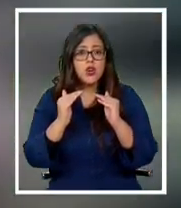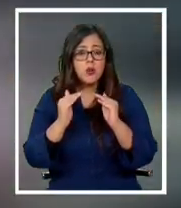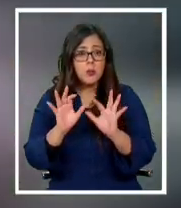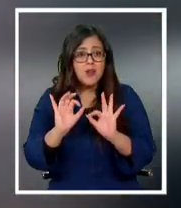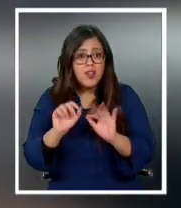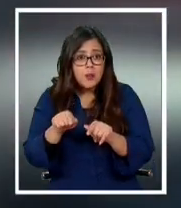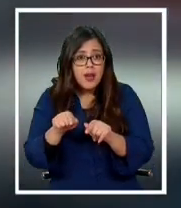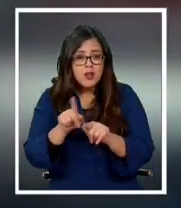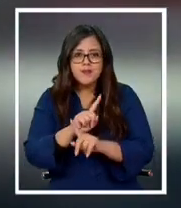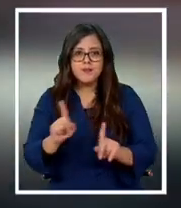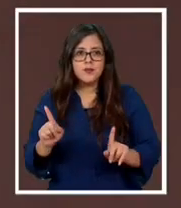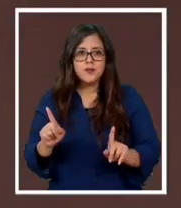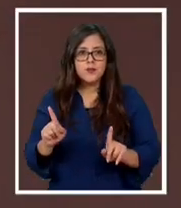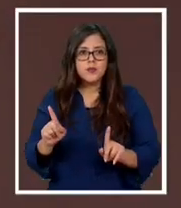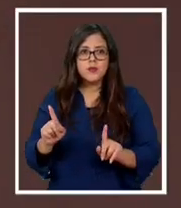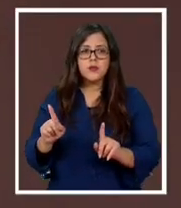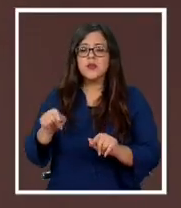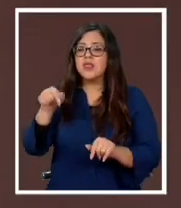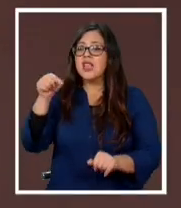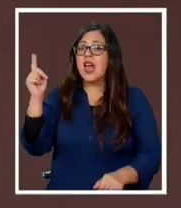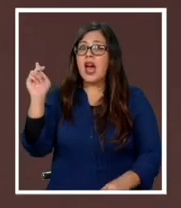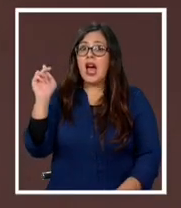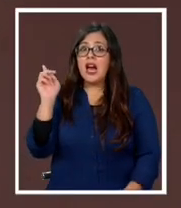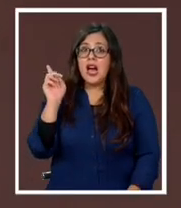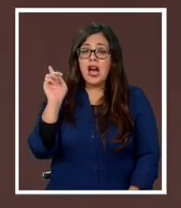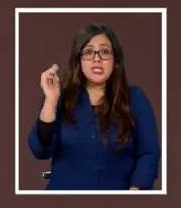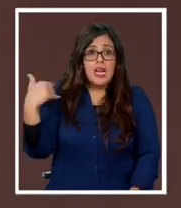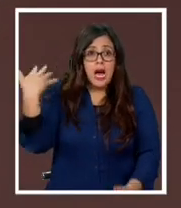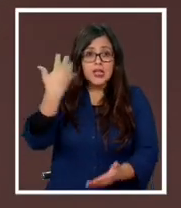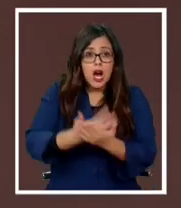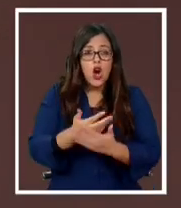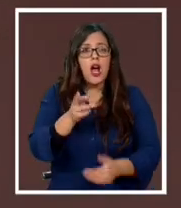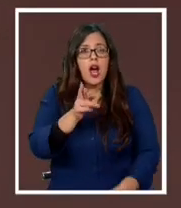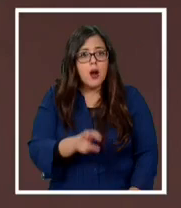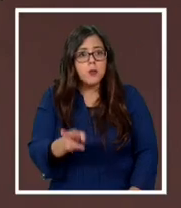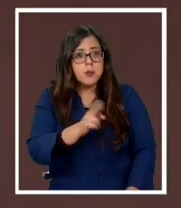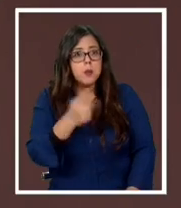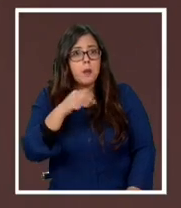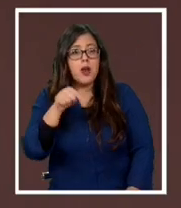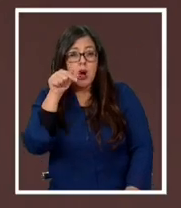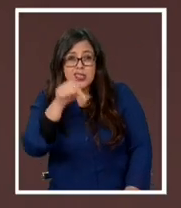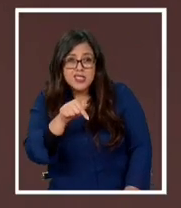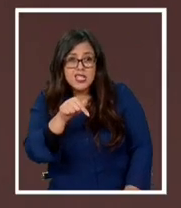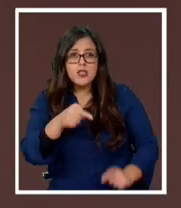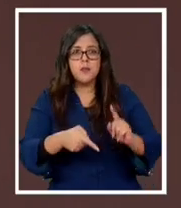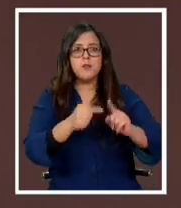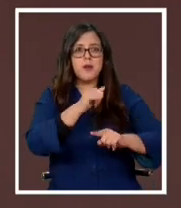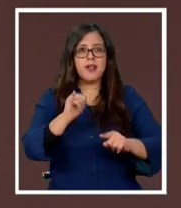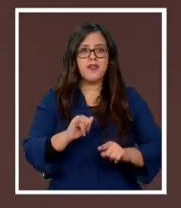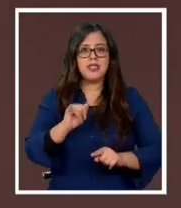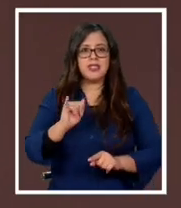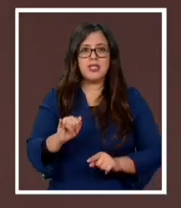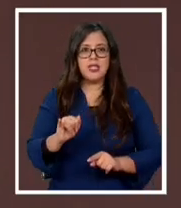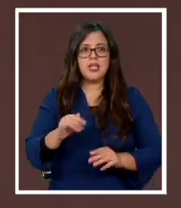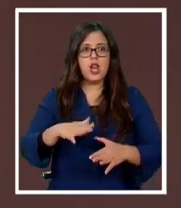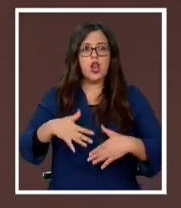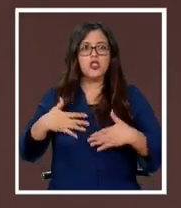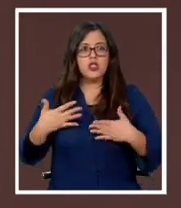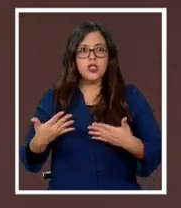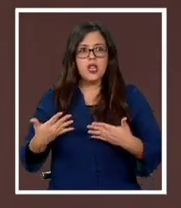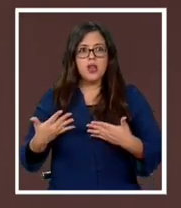ellos. Últimamente ha sido más frecuente, pero así de esta manera creo que es la primera vez que nos sentimos